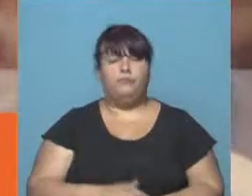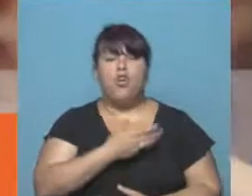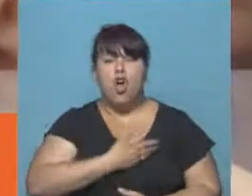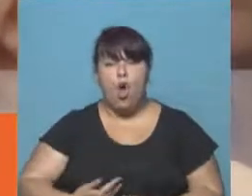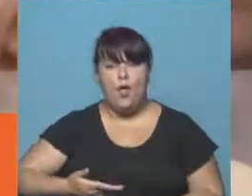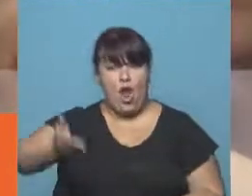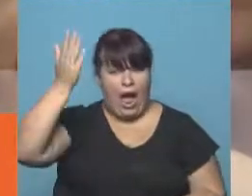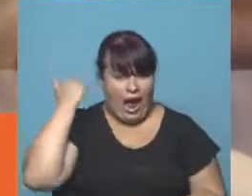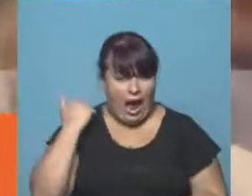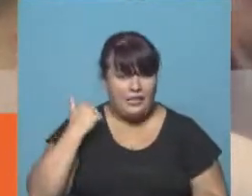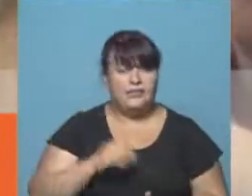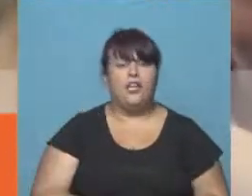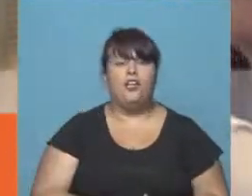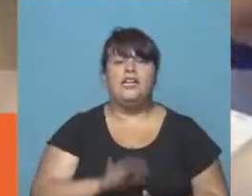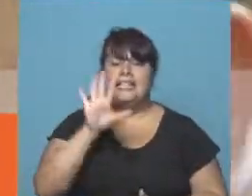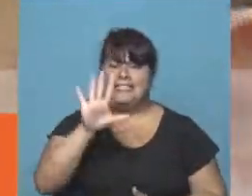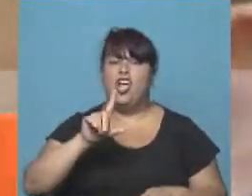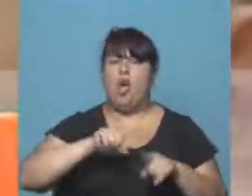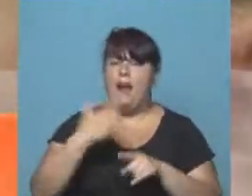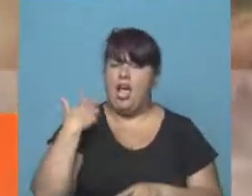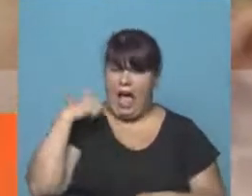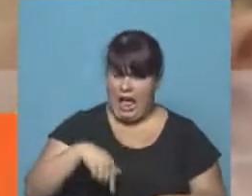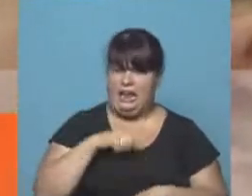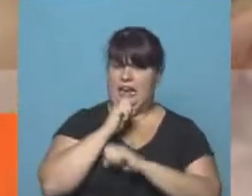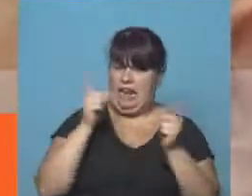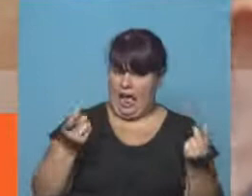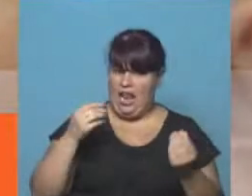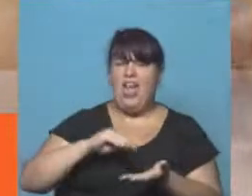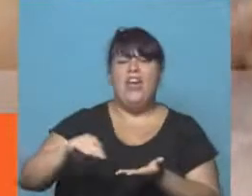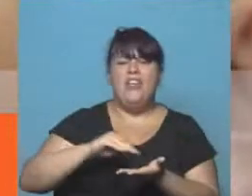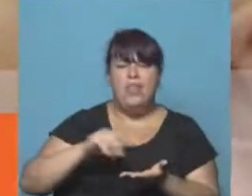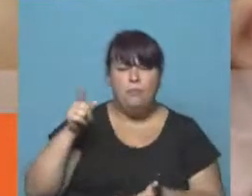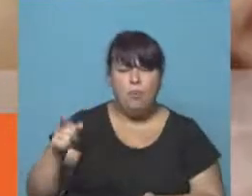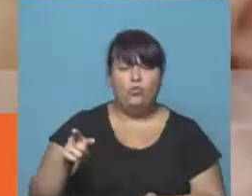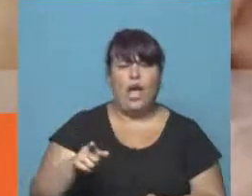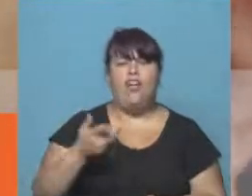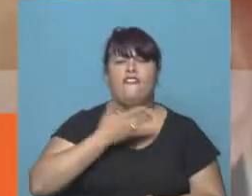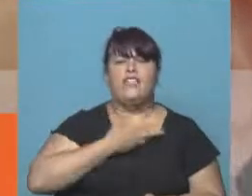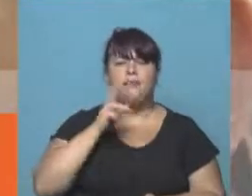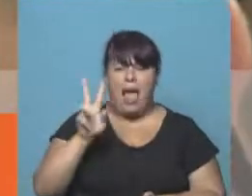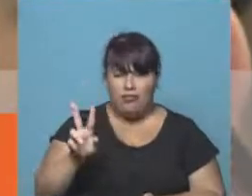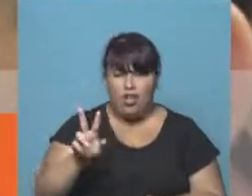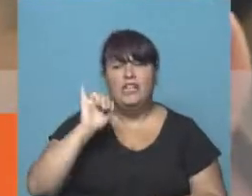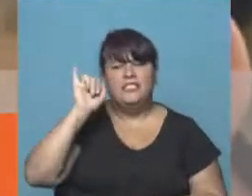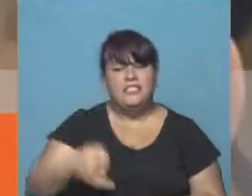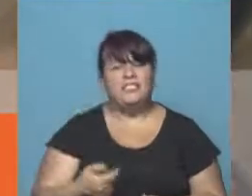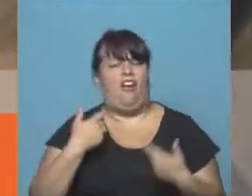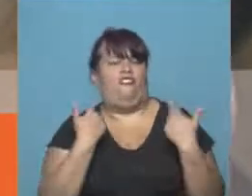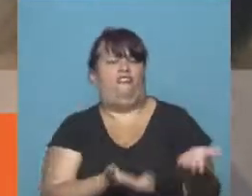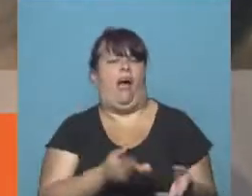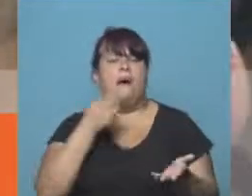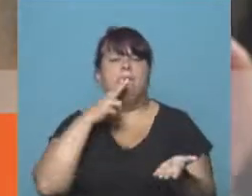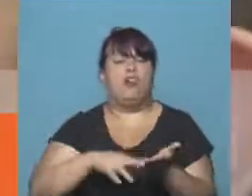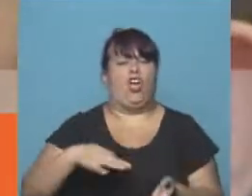gobierno anterior hemos realizado 5 paros generales y hoy nos llama la atención que diputados del Frente para la Victoria hoy levanten la bandera del